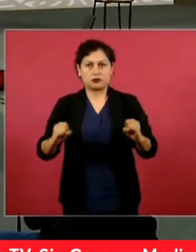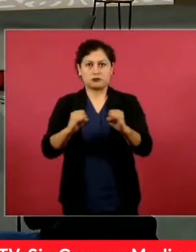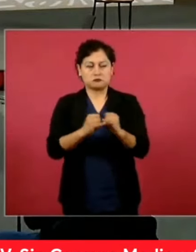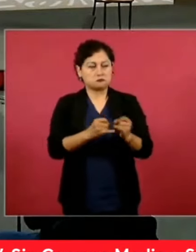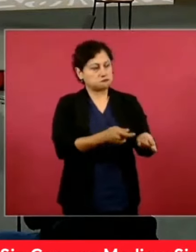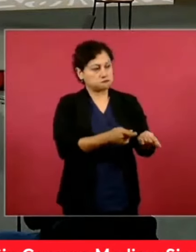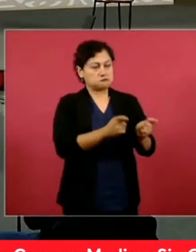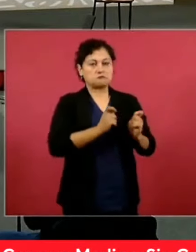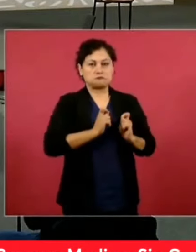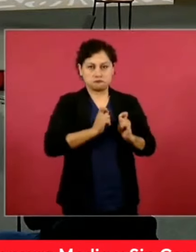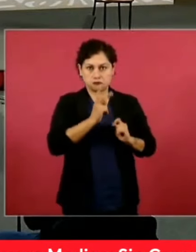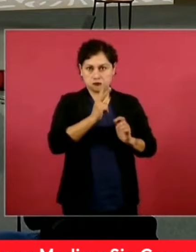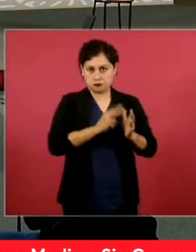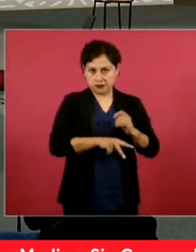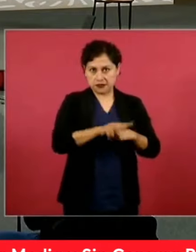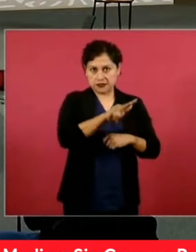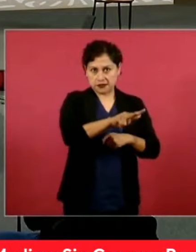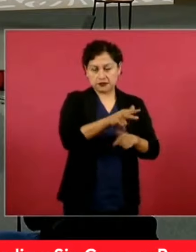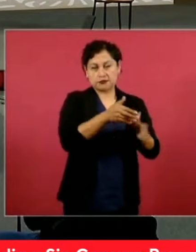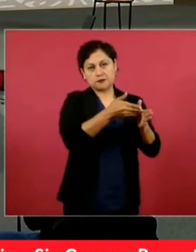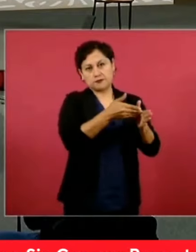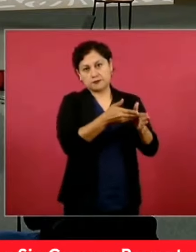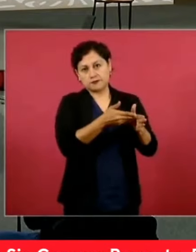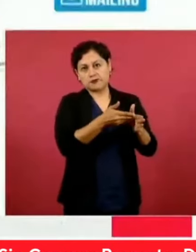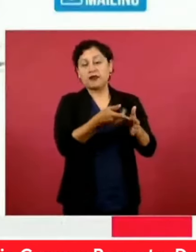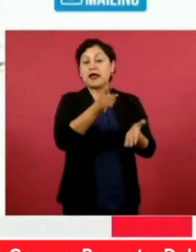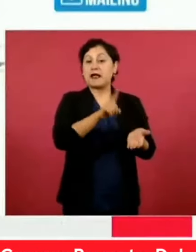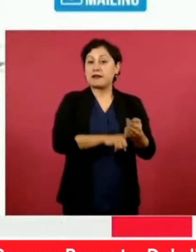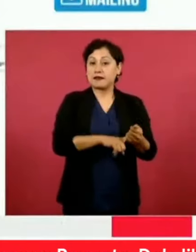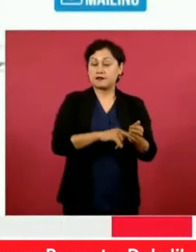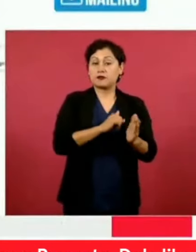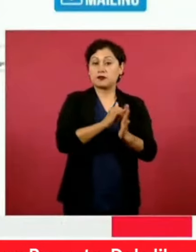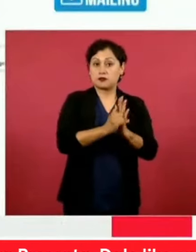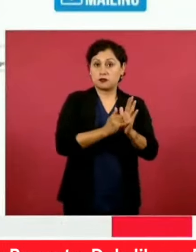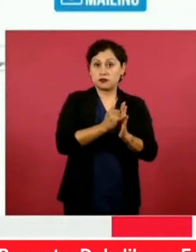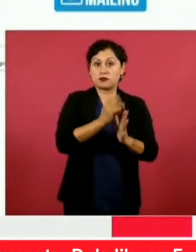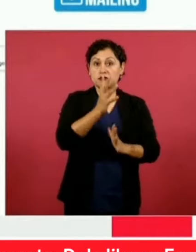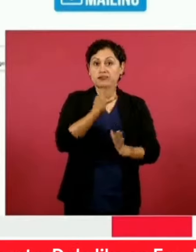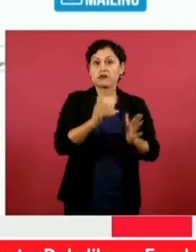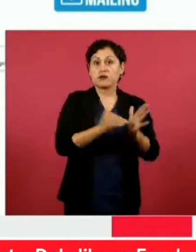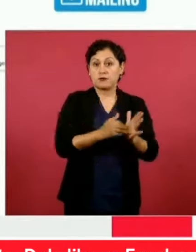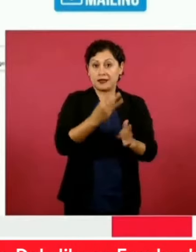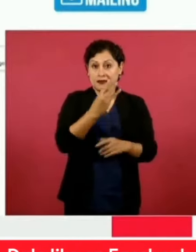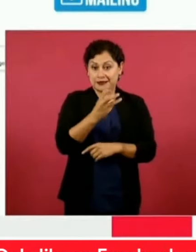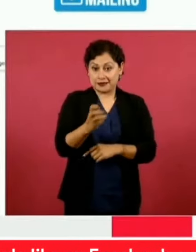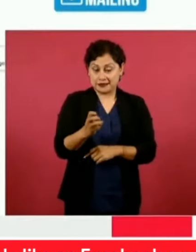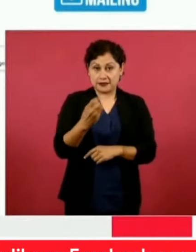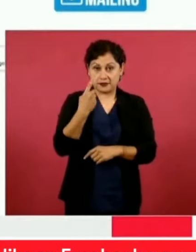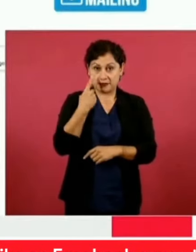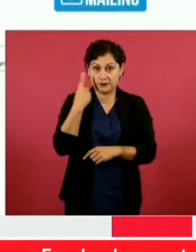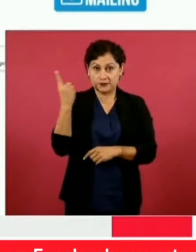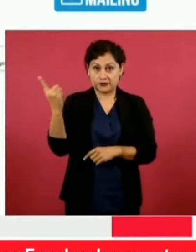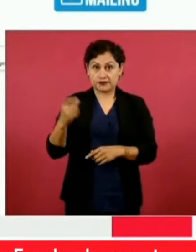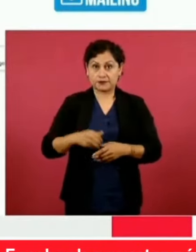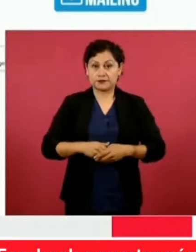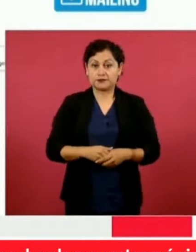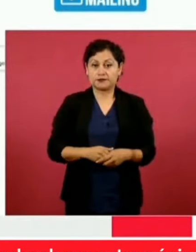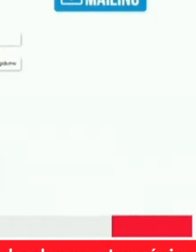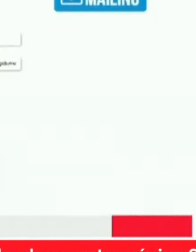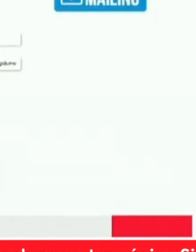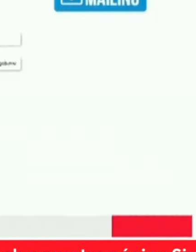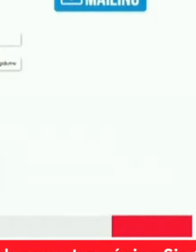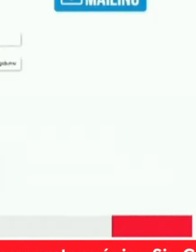en YouTube únicamente con 5,300 suscriptores. ¿Qué es lo que ha pasado en estos ya 6 años? Con una gran